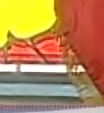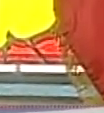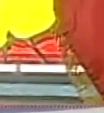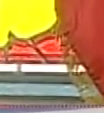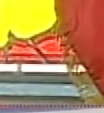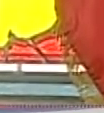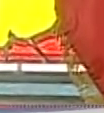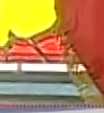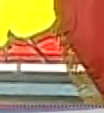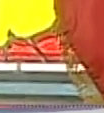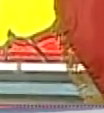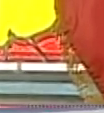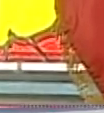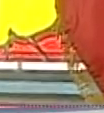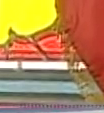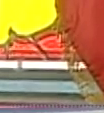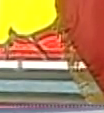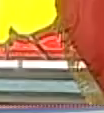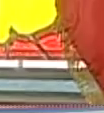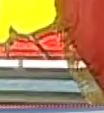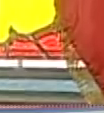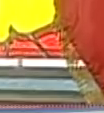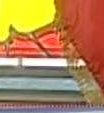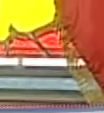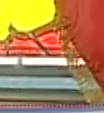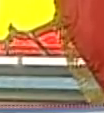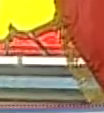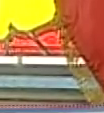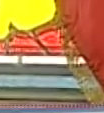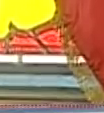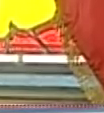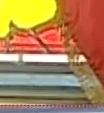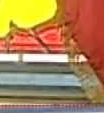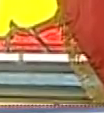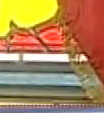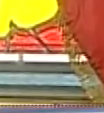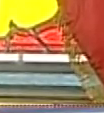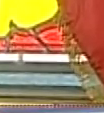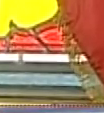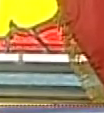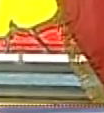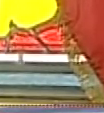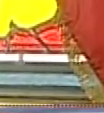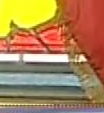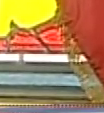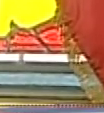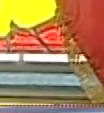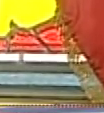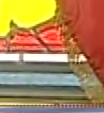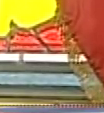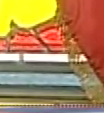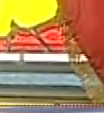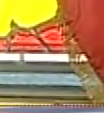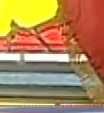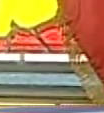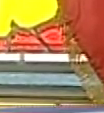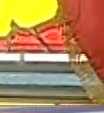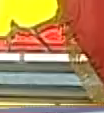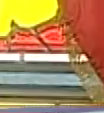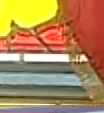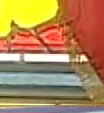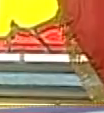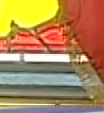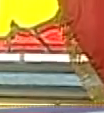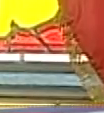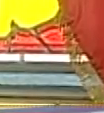inversión necesaria en algunos campos especiales en la materia de seguridad pública, salud,